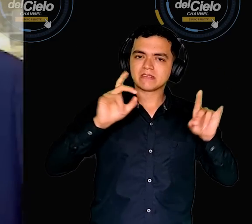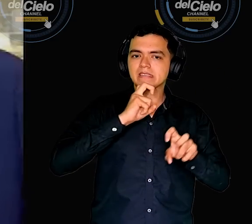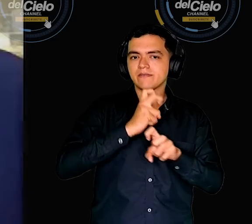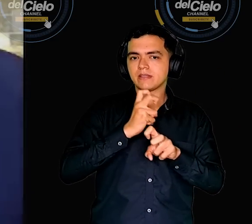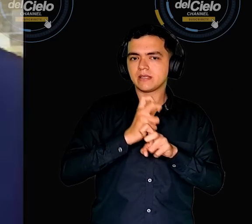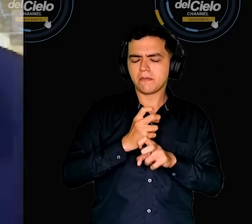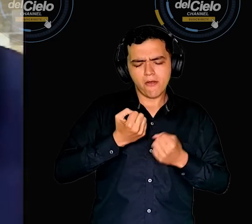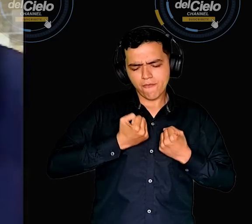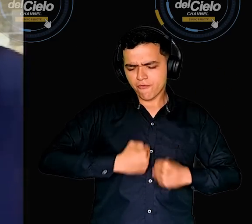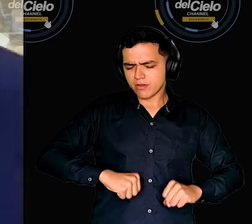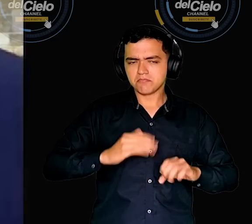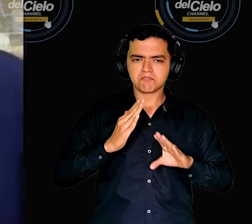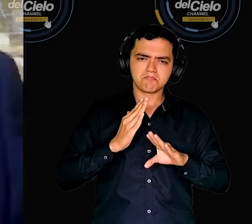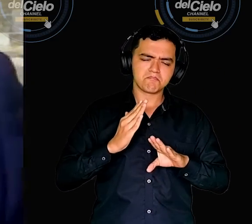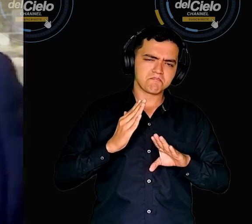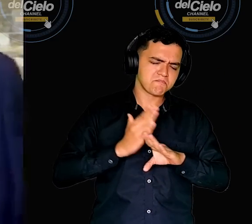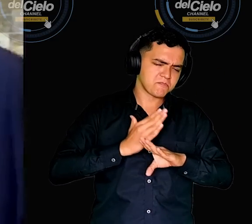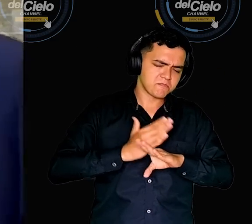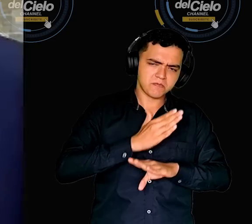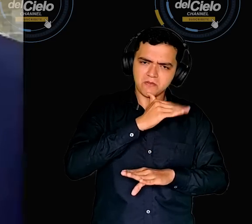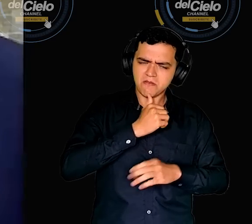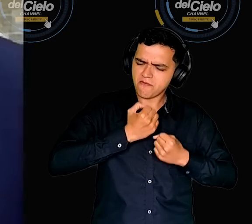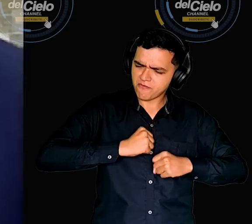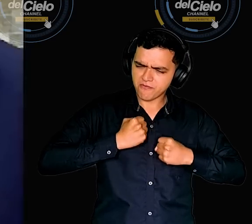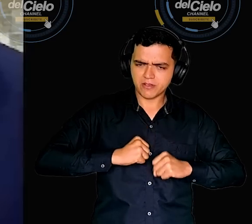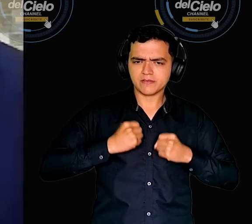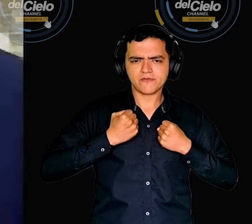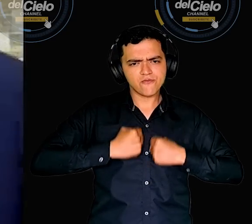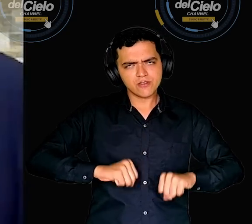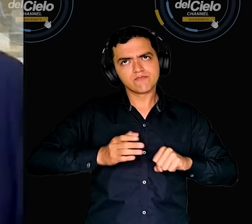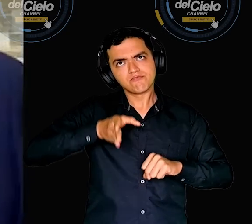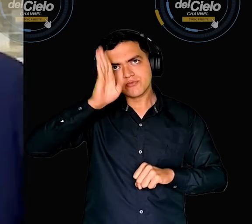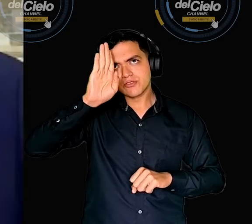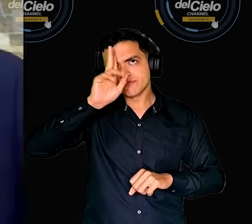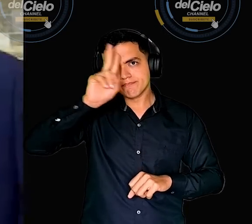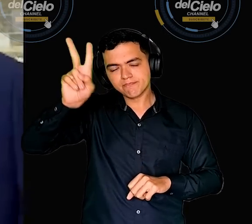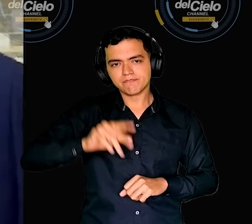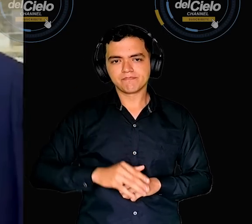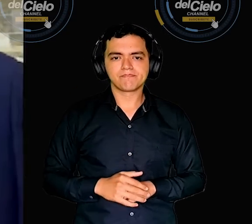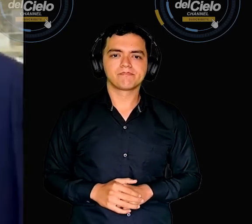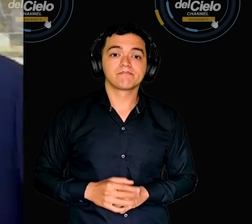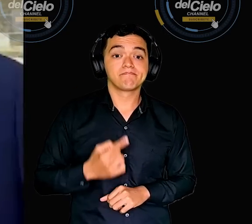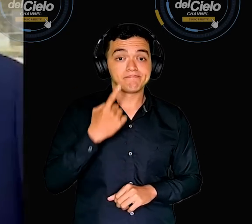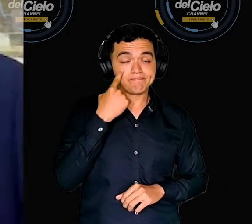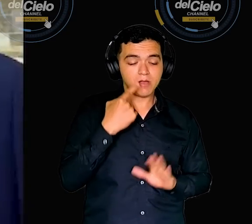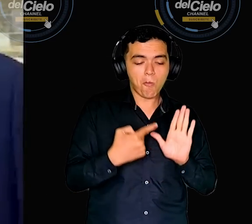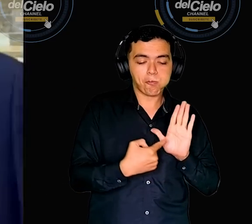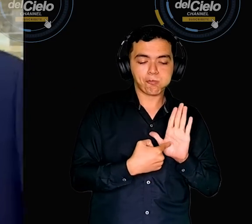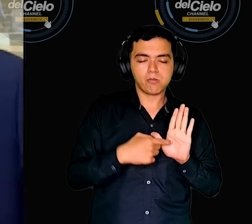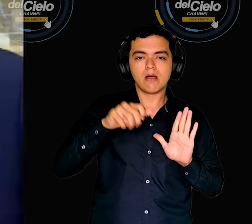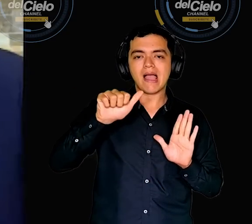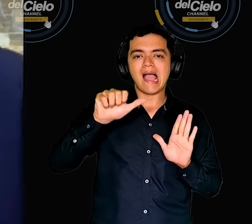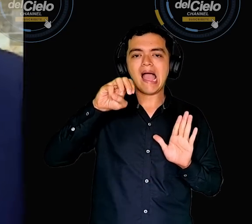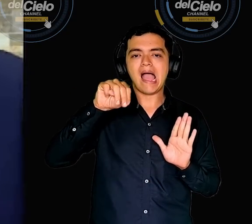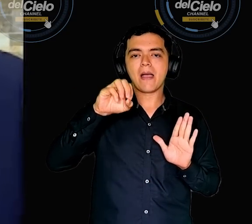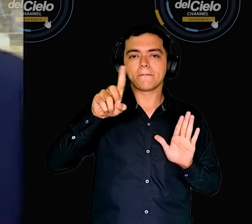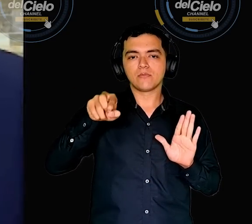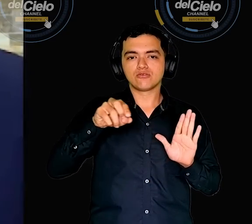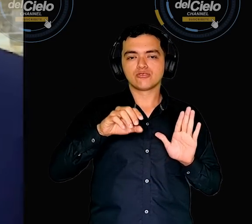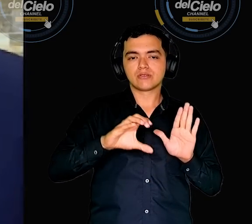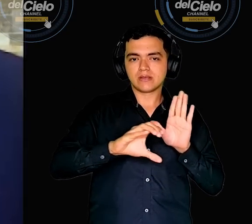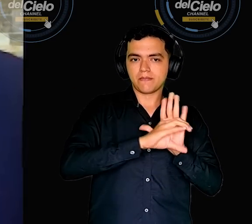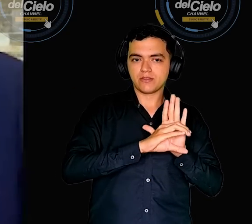humano. La familia es fundamental. Así que con mucho gusto participo, y en lo que pueda, pues